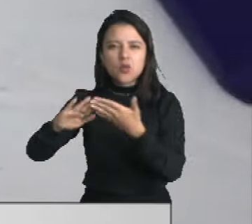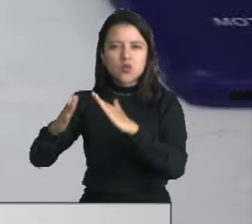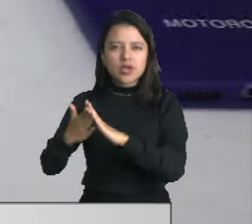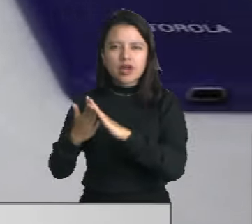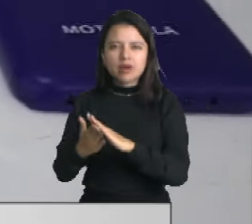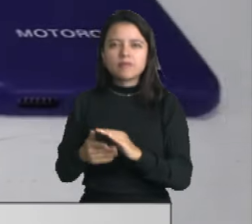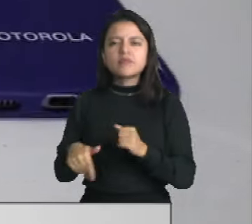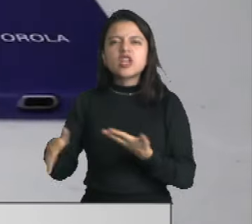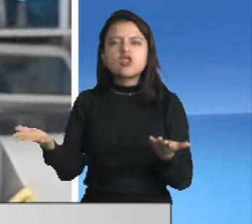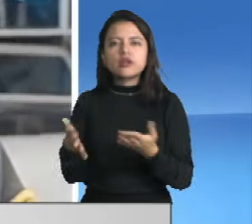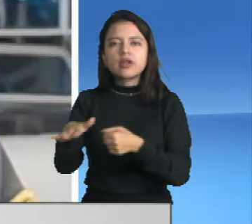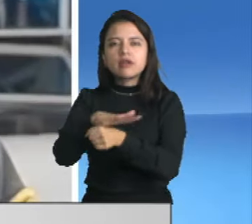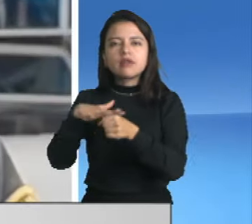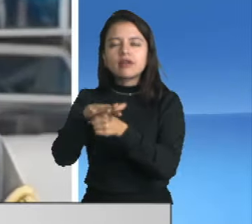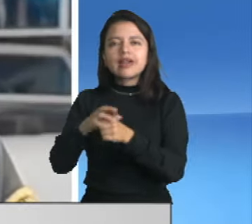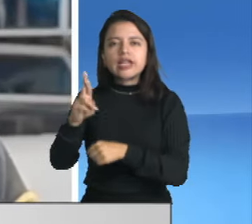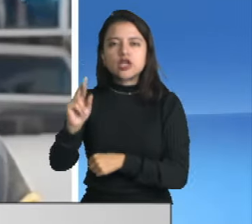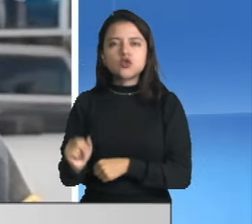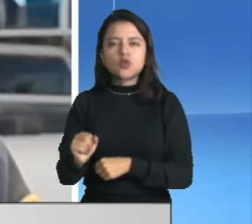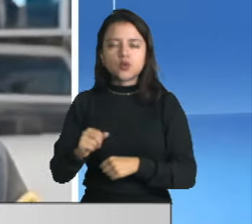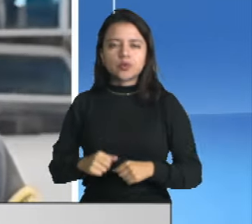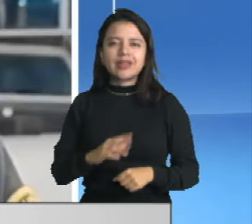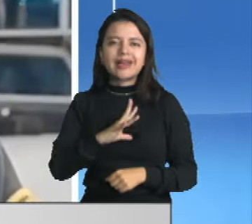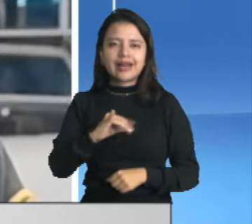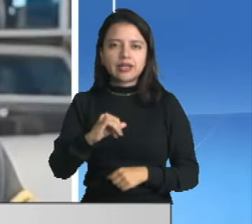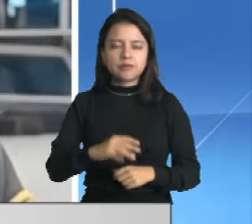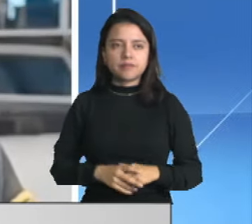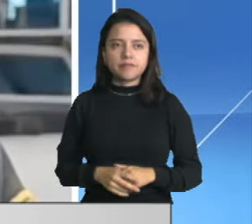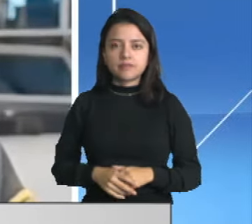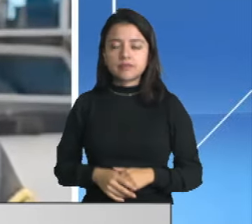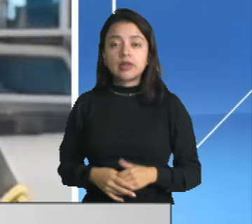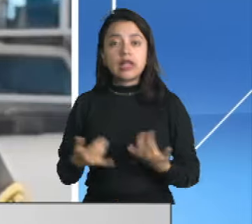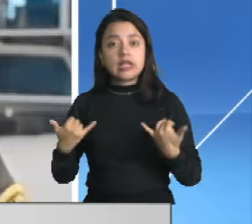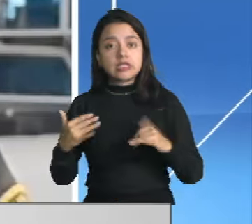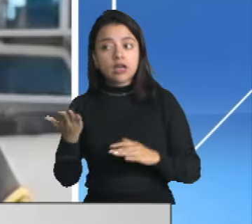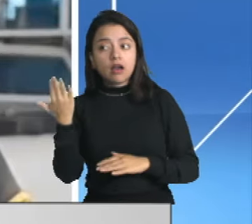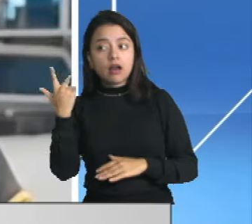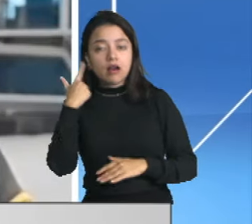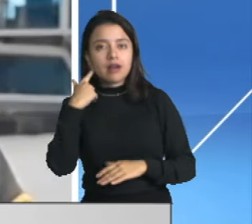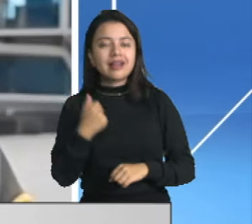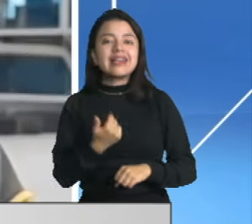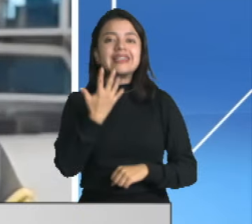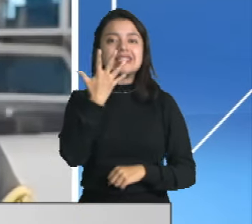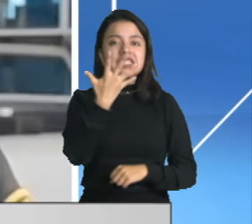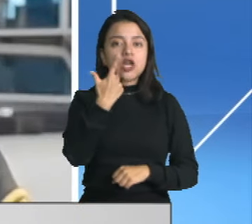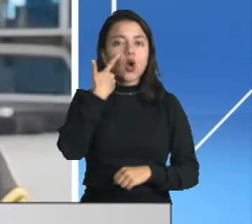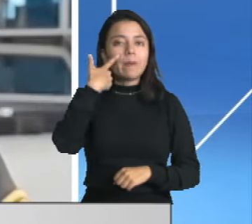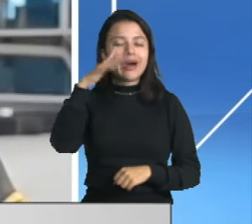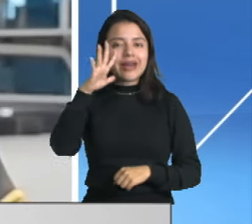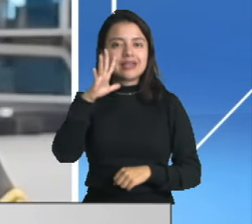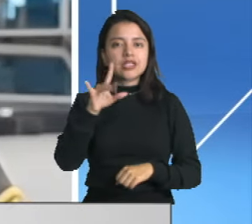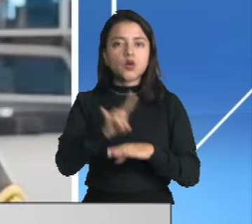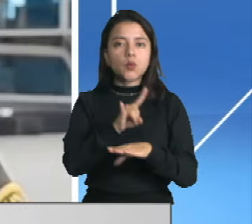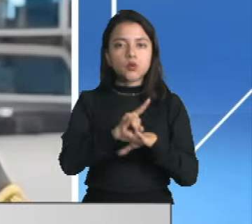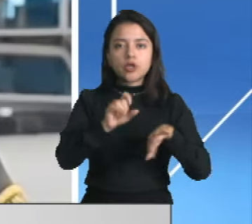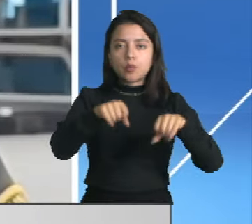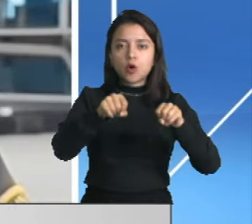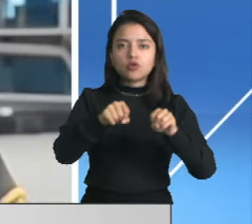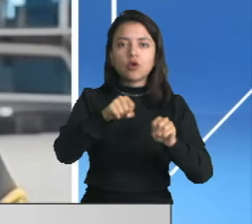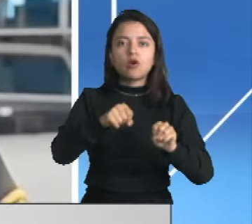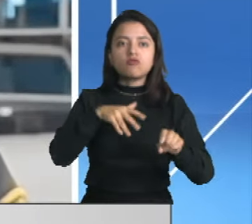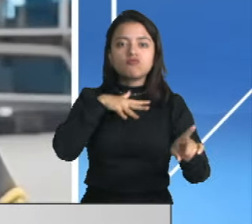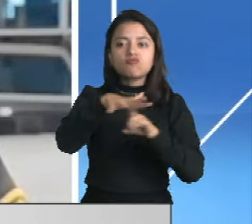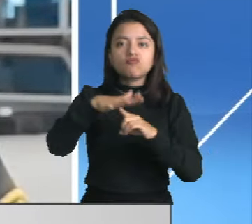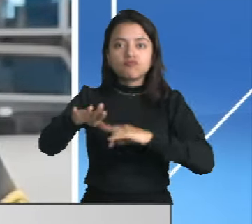ciudad. Donde en las últimas horas se han capturado 5 presuntos motoatracadores, quienes pretendían afectar